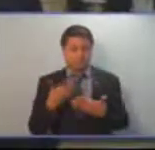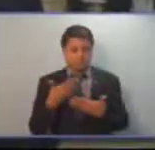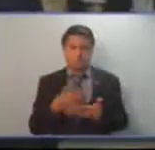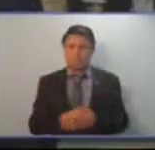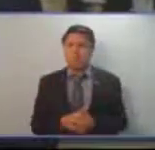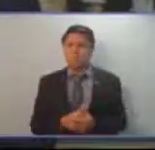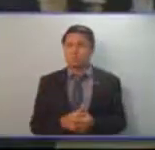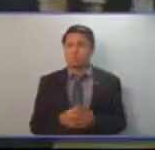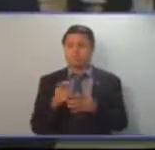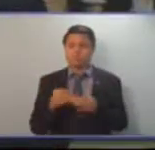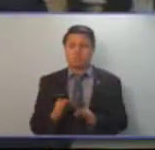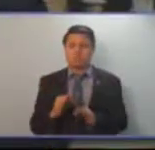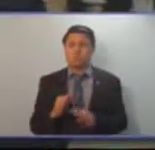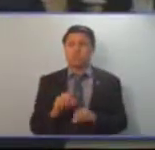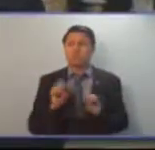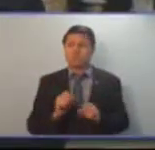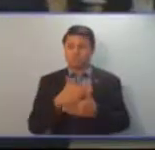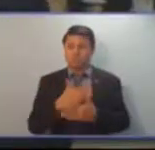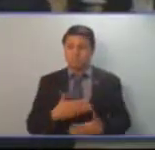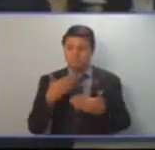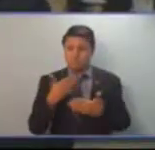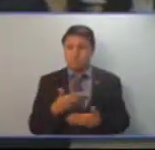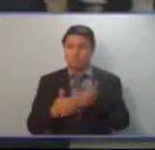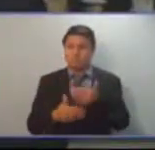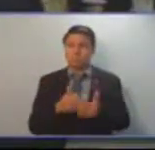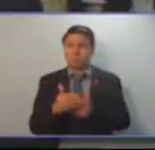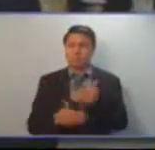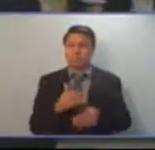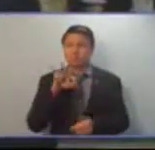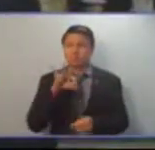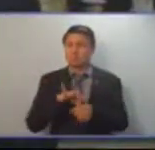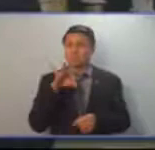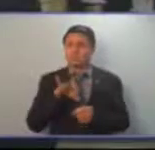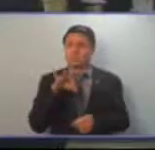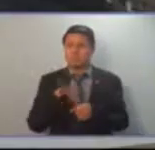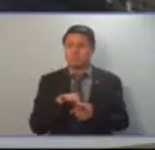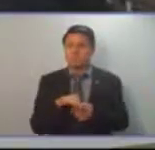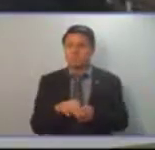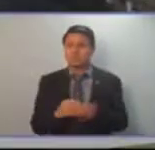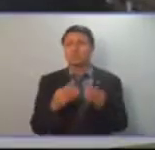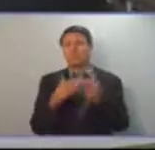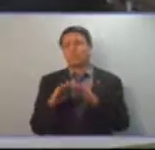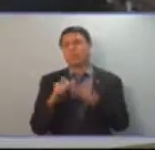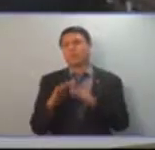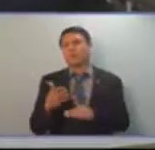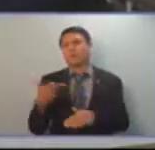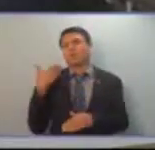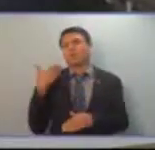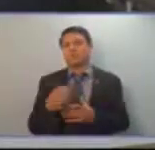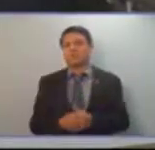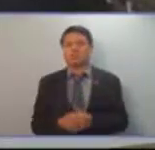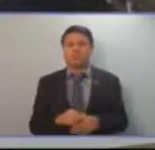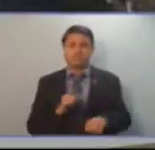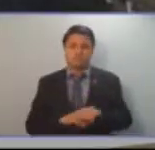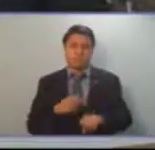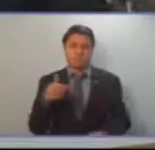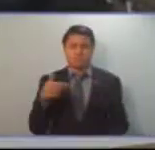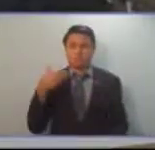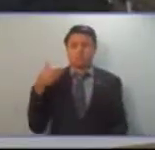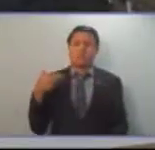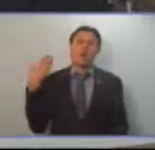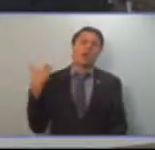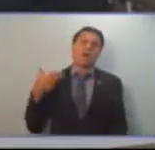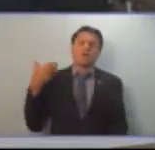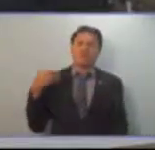la expresión, disfrutar de un proceso electoral extremadamente diferente de lo que sucedía en la década de los 60,